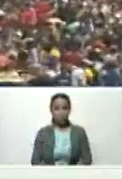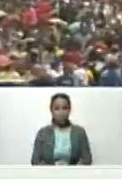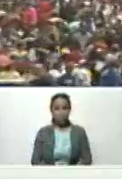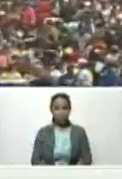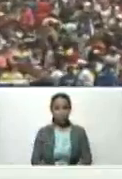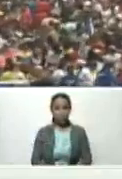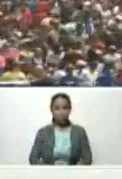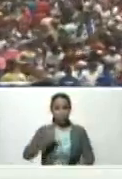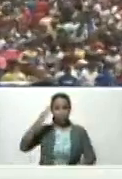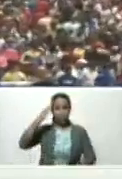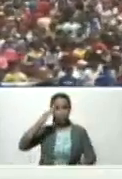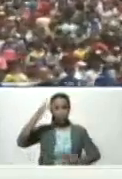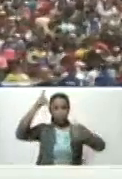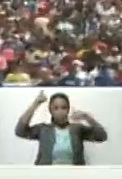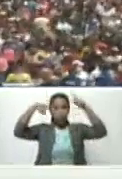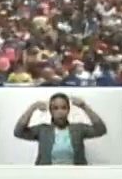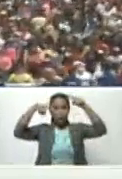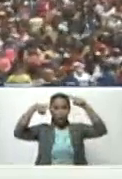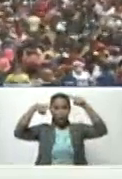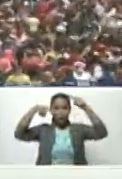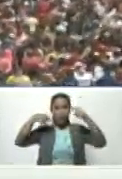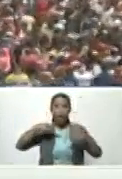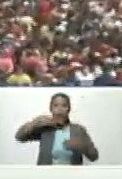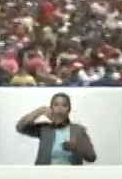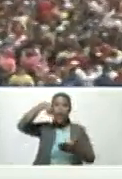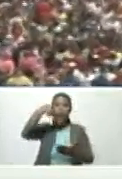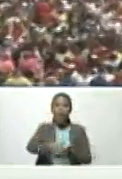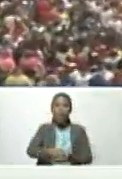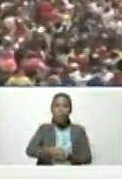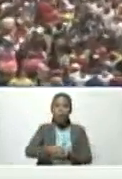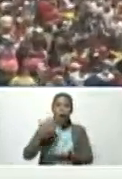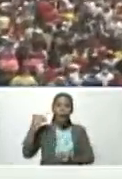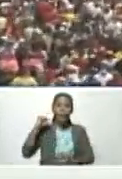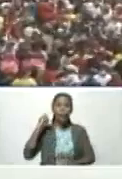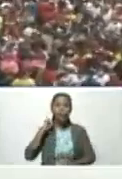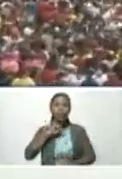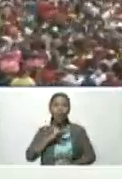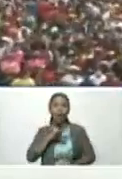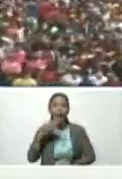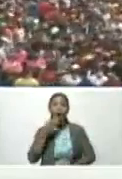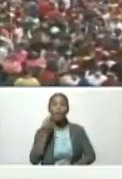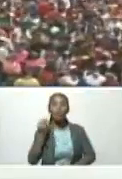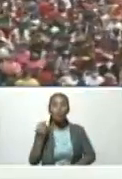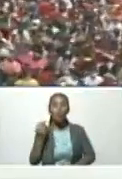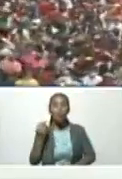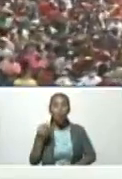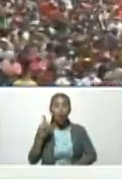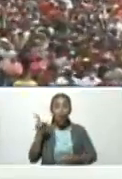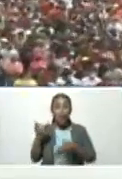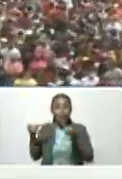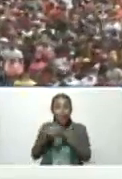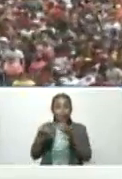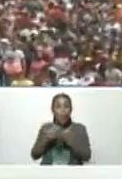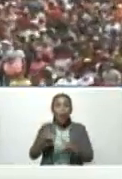Comandante Chávez la llamó la juventud, la generación de oro.